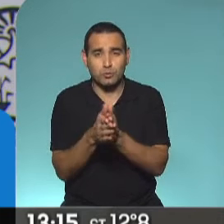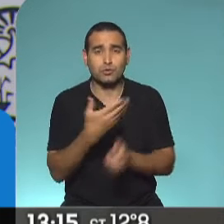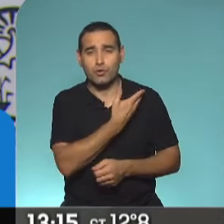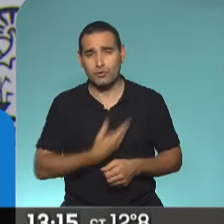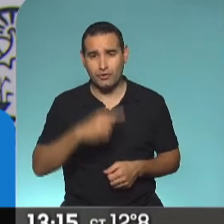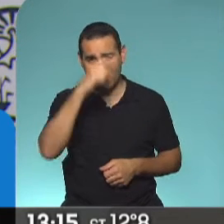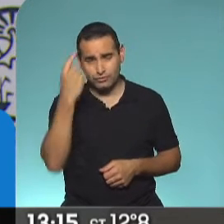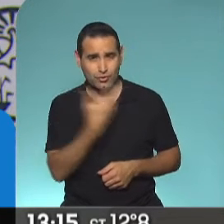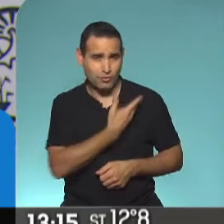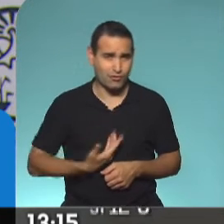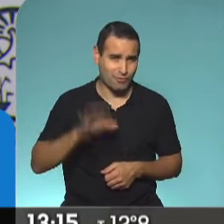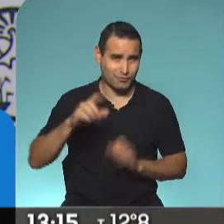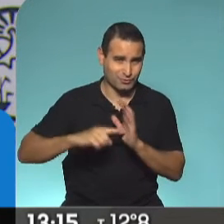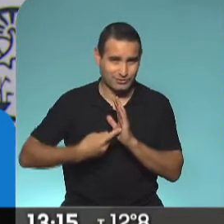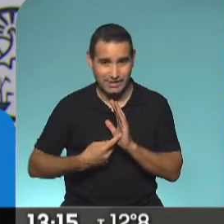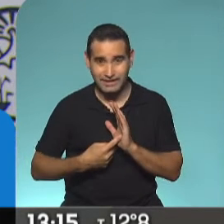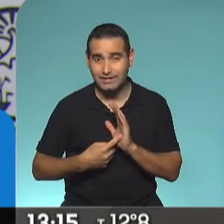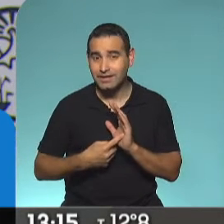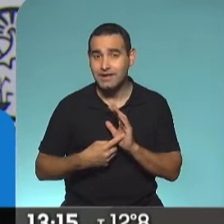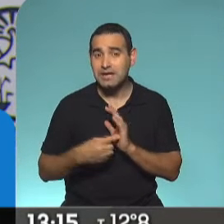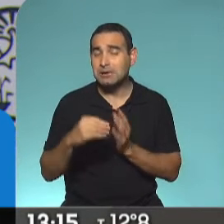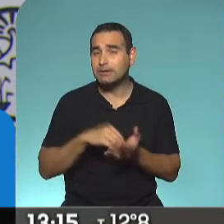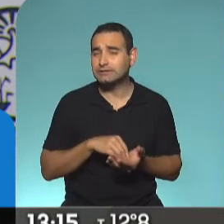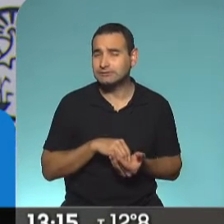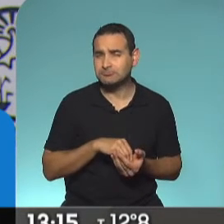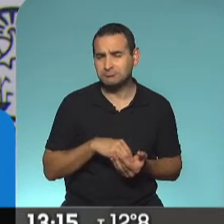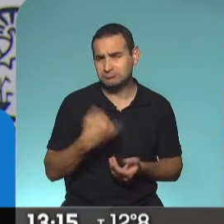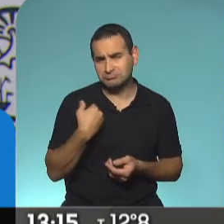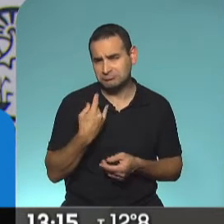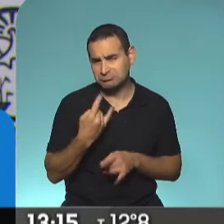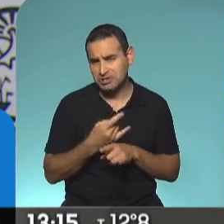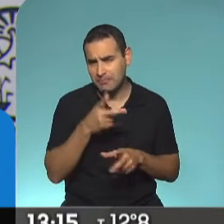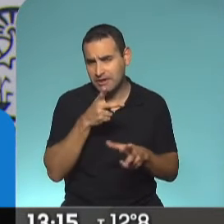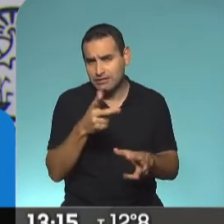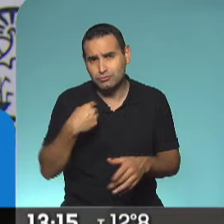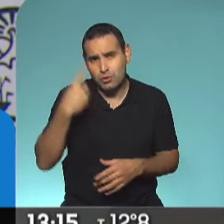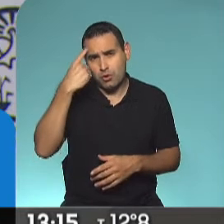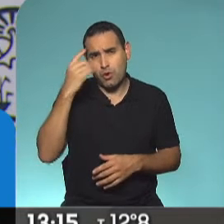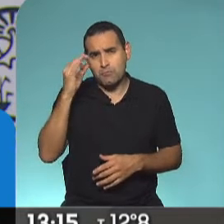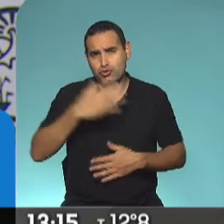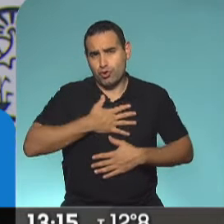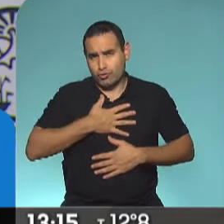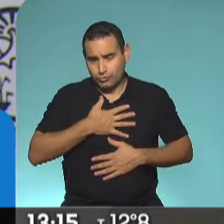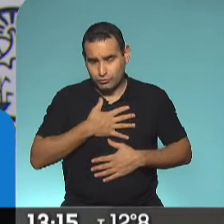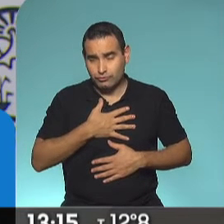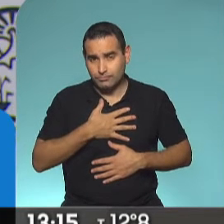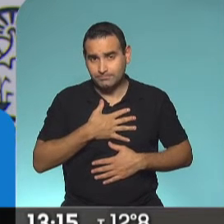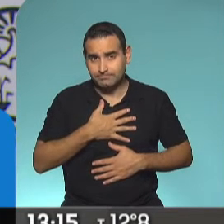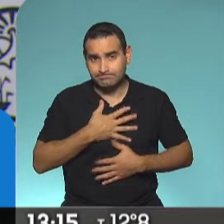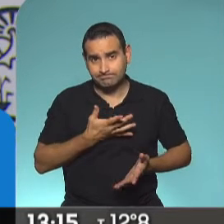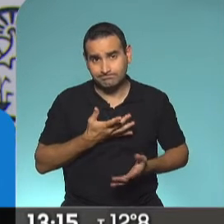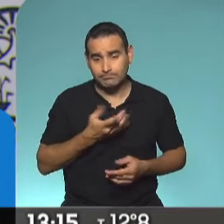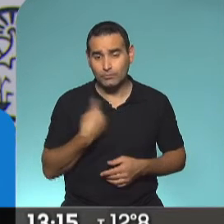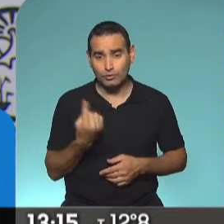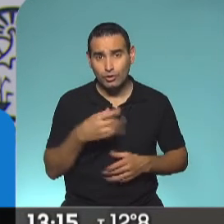provincia y después de las manifestaciones yo he dicho siempre aquí en nuestro parecer nosotros tenemos